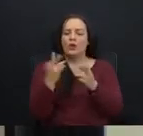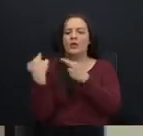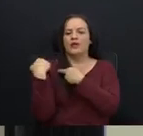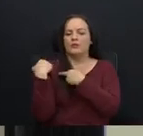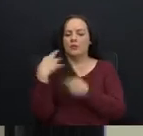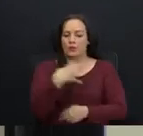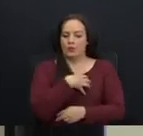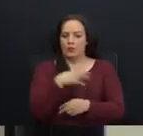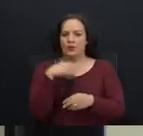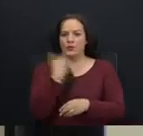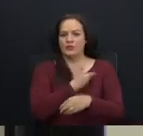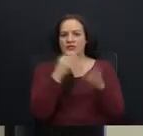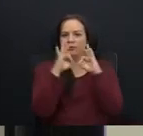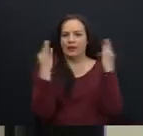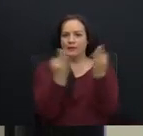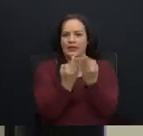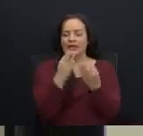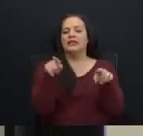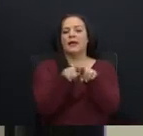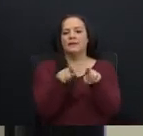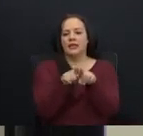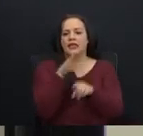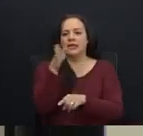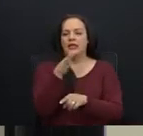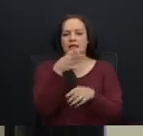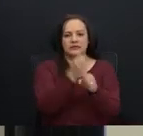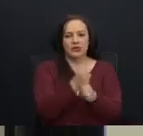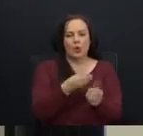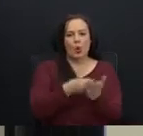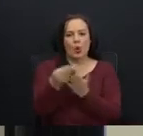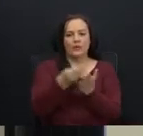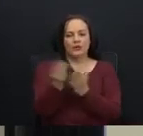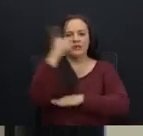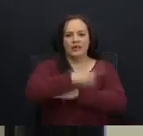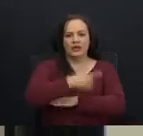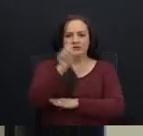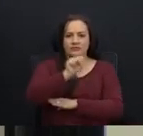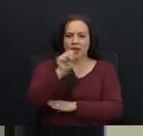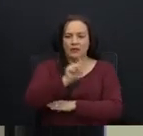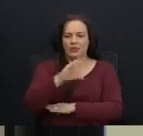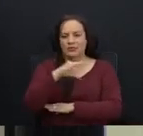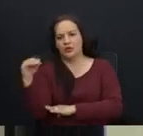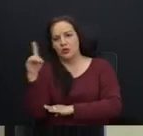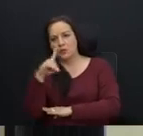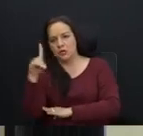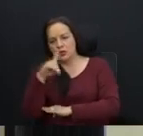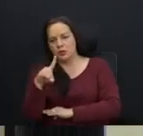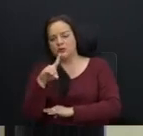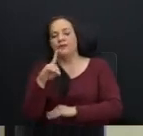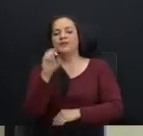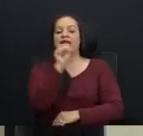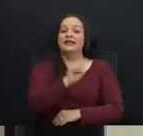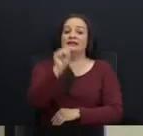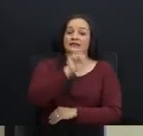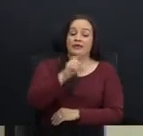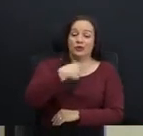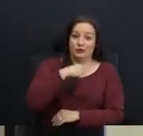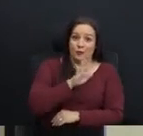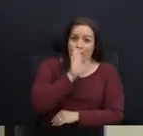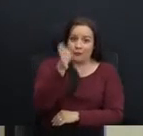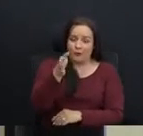nuestras familias y entre ellas el ir a hacer compras los días sábados y los días domingos. El sábado andaba en